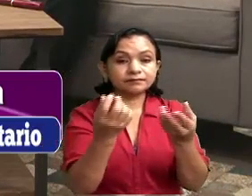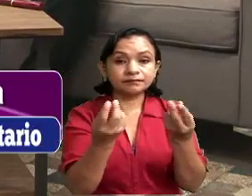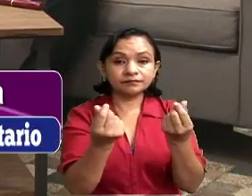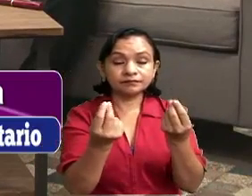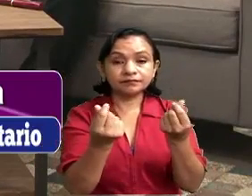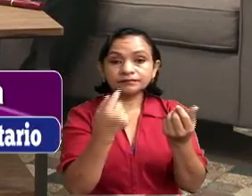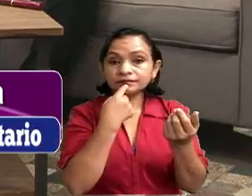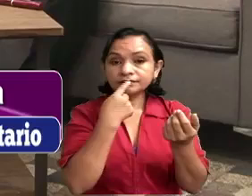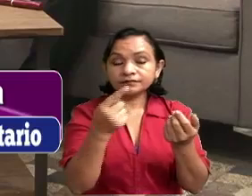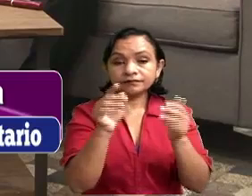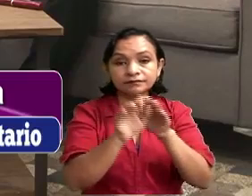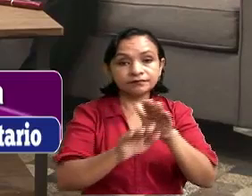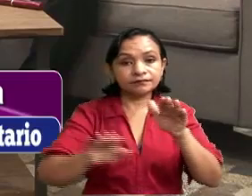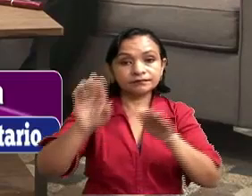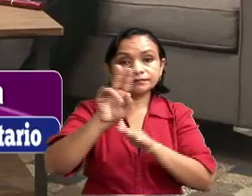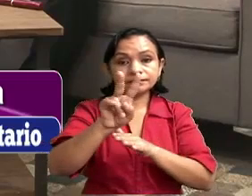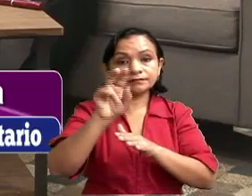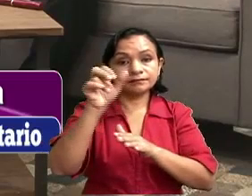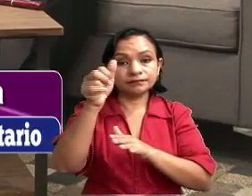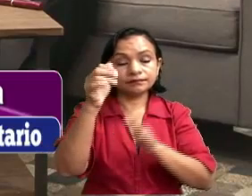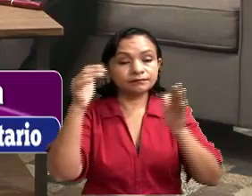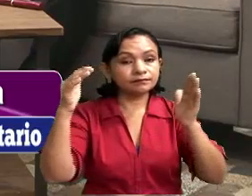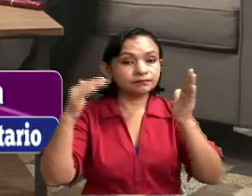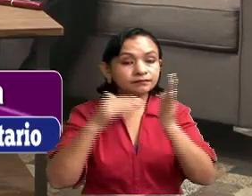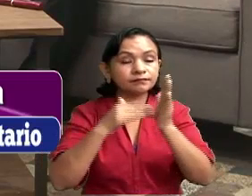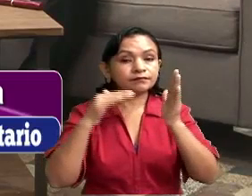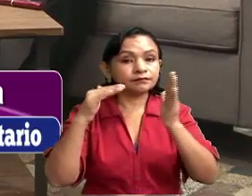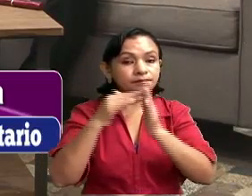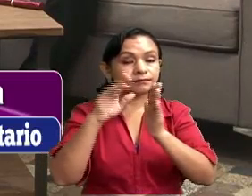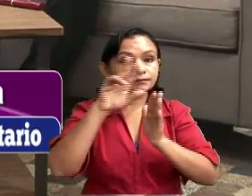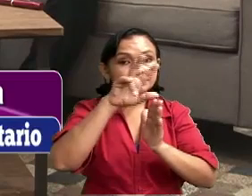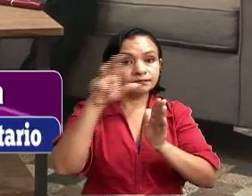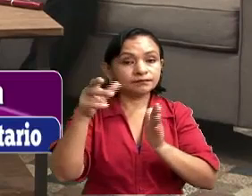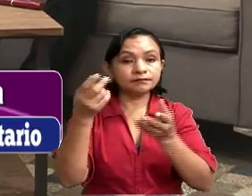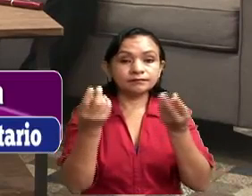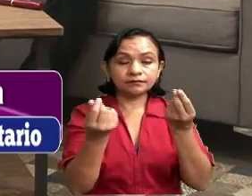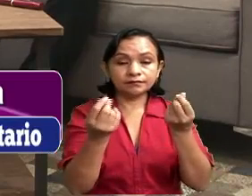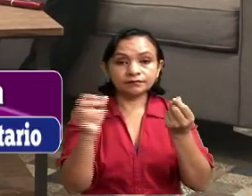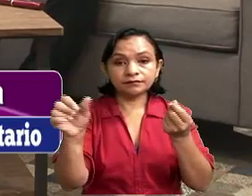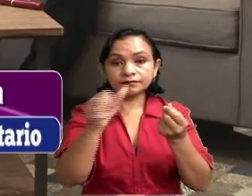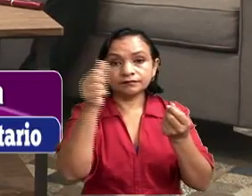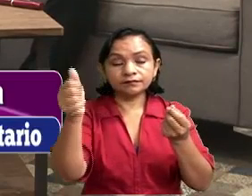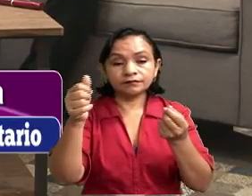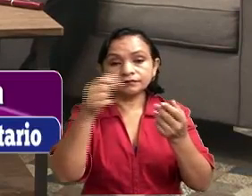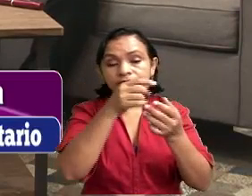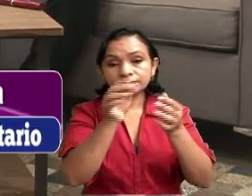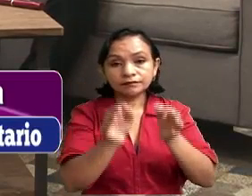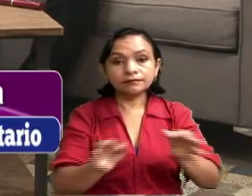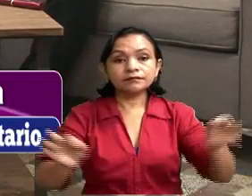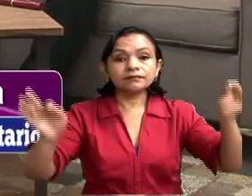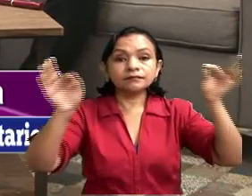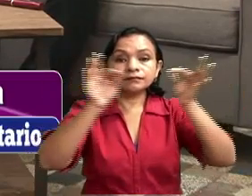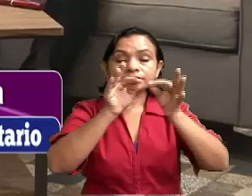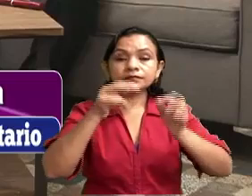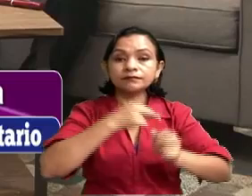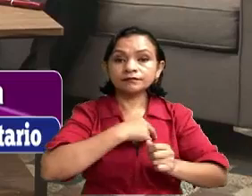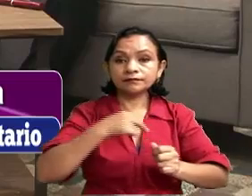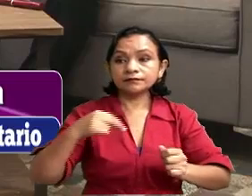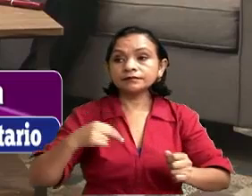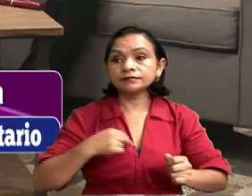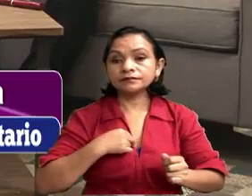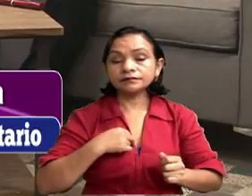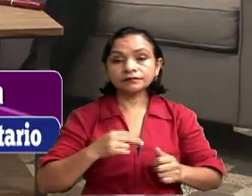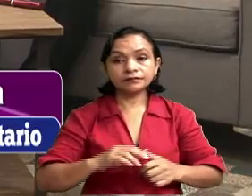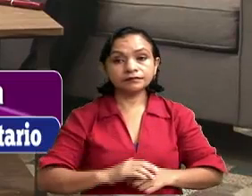como te decía, un poco más de 26 mil millones de córdobas, está otro componente que lo ejecutan